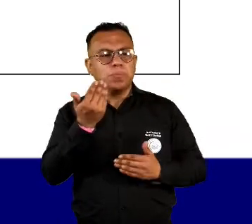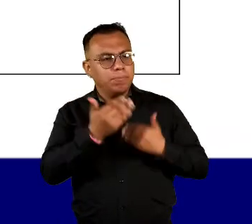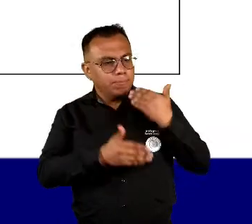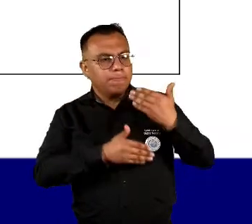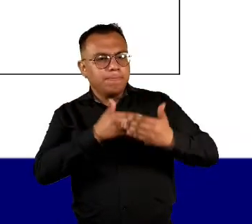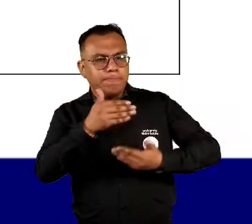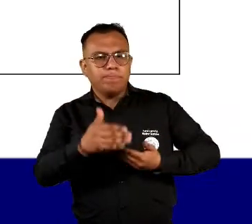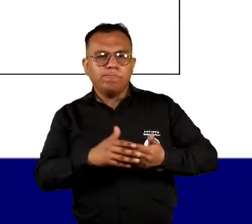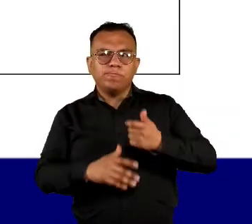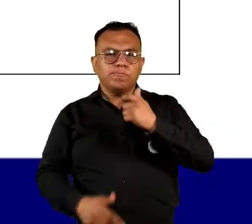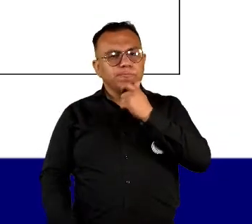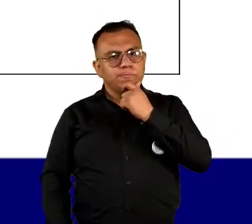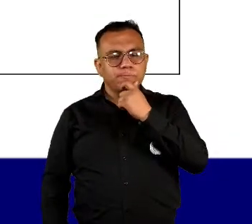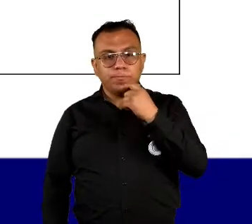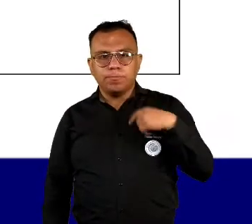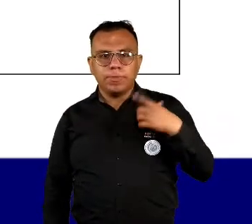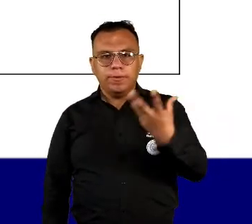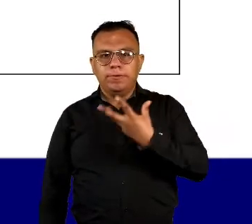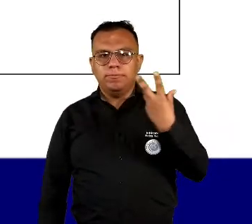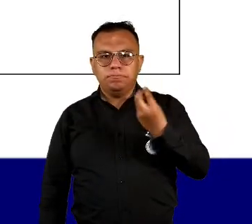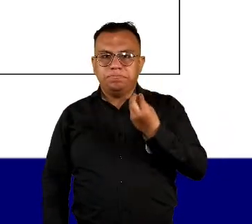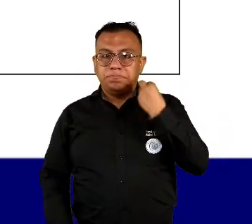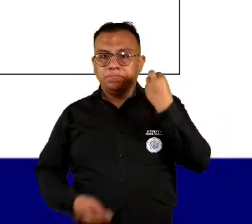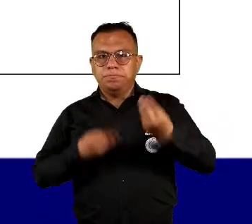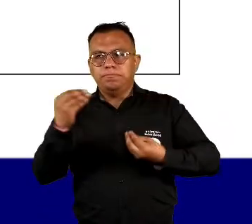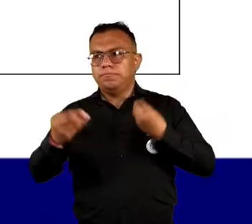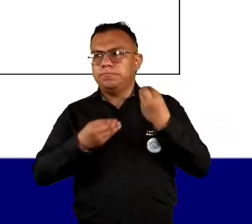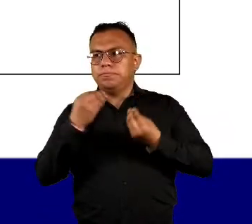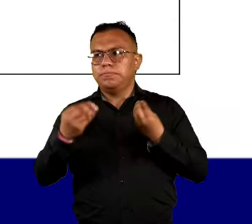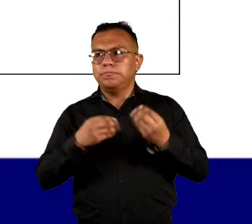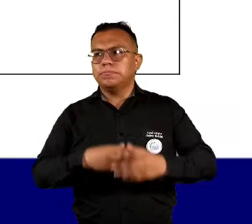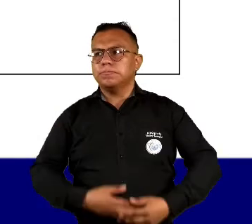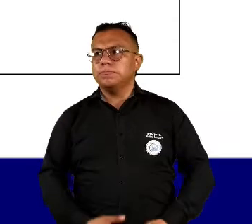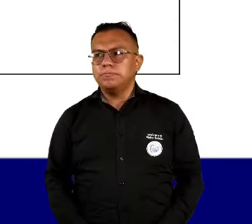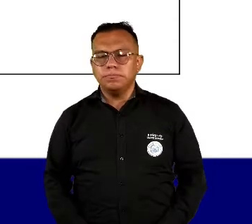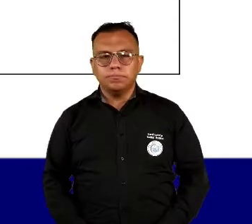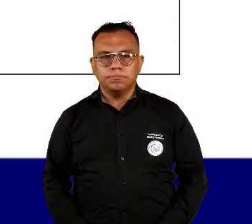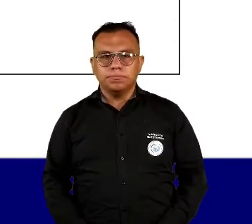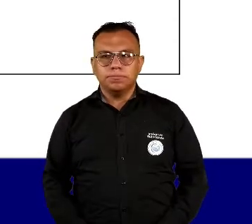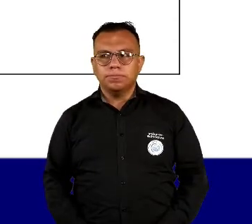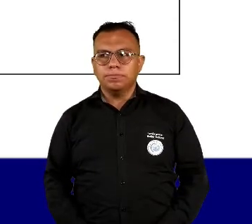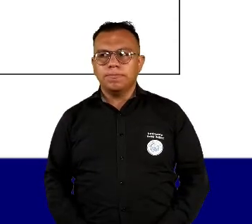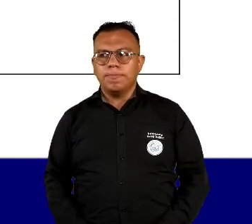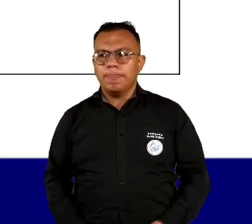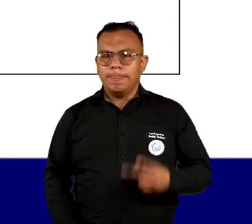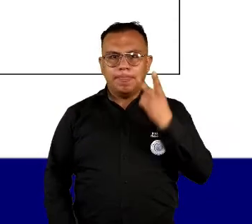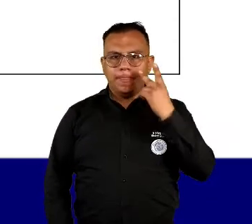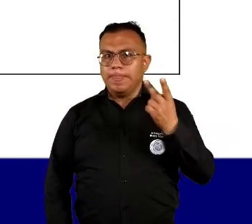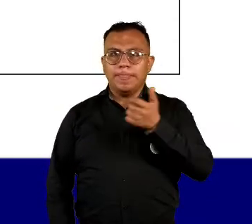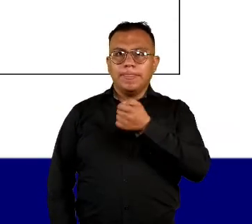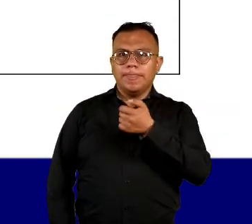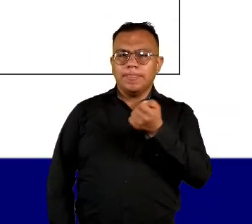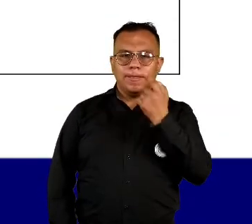decir nosotros hacíamos tiene un pulsador no se ve